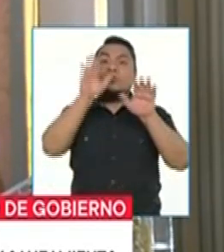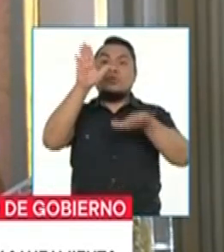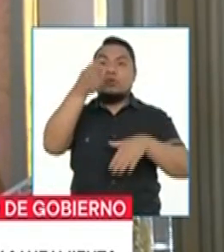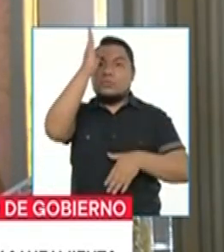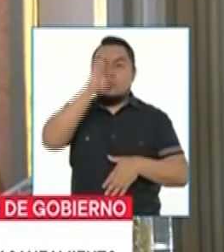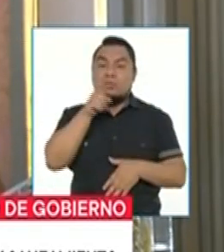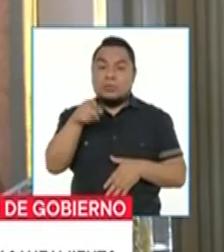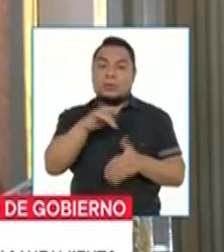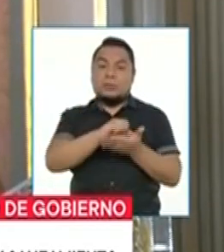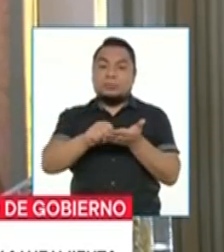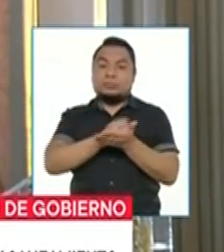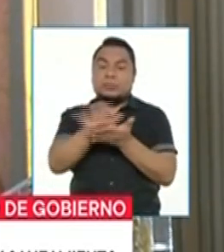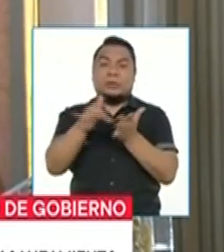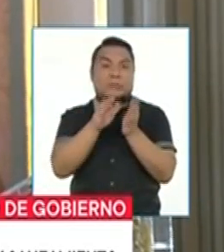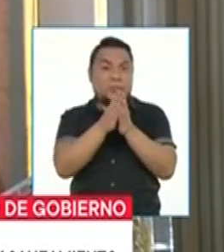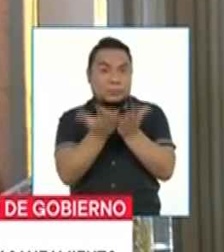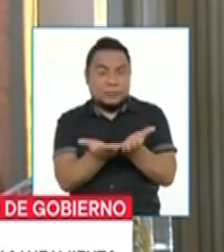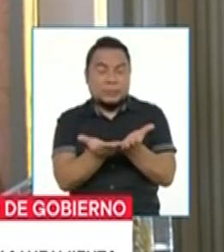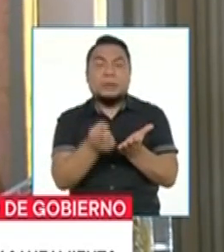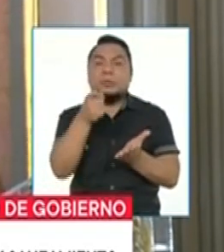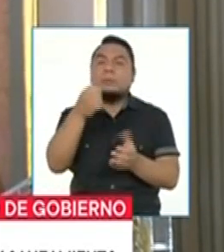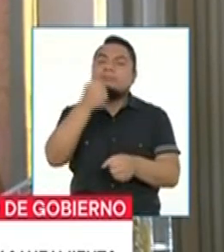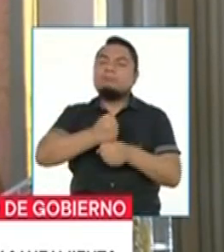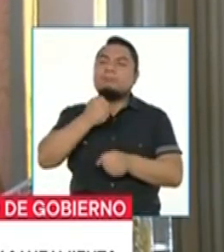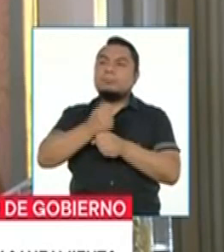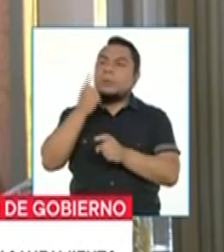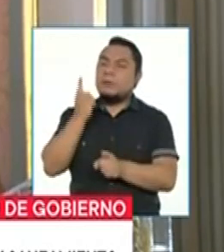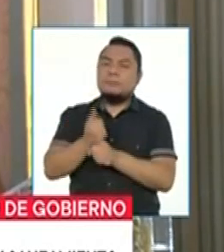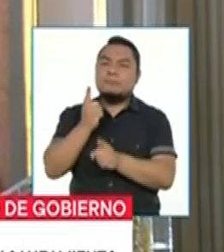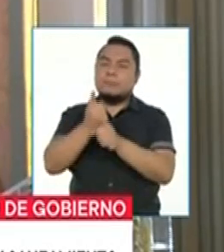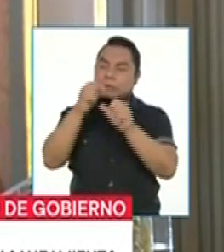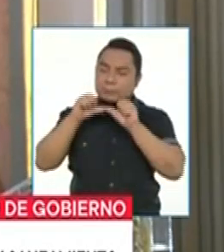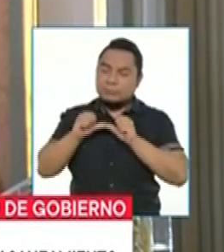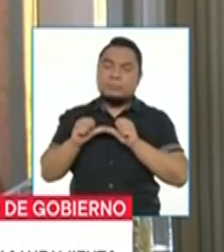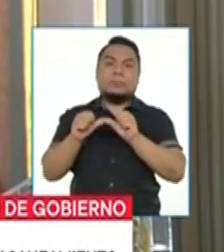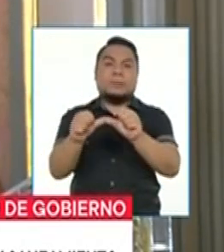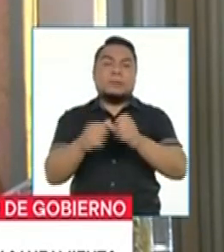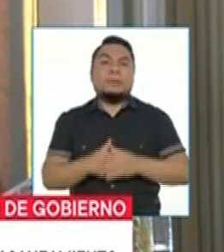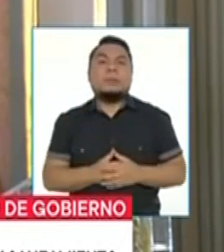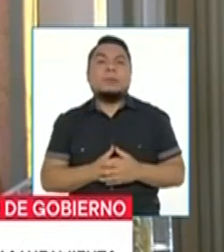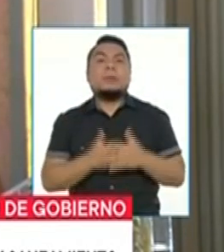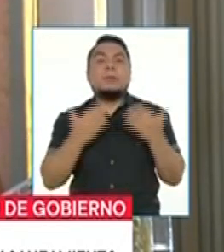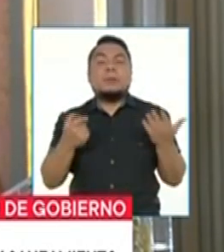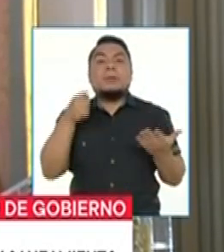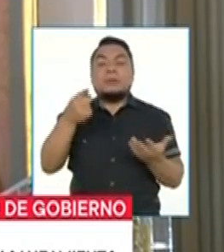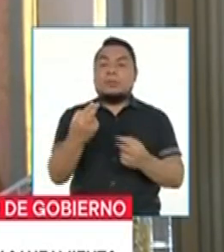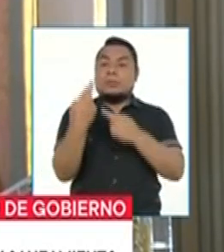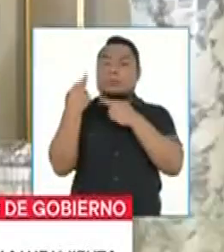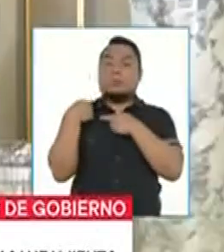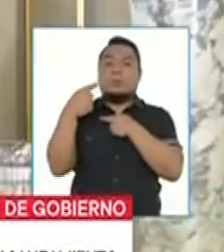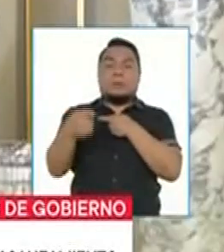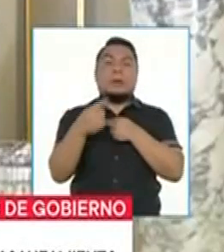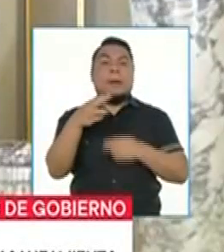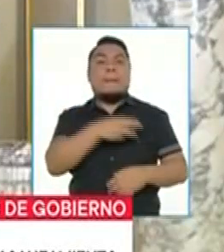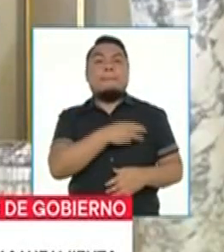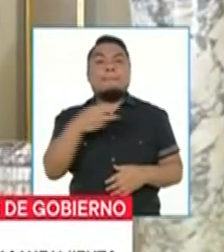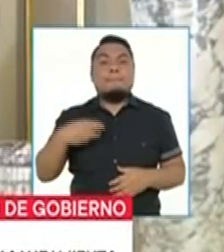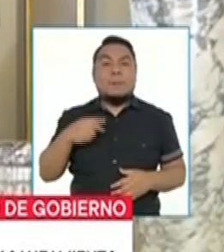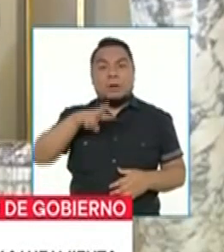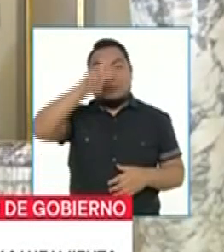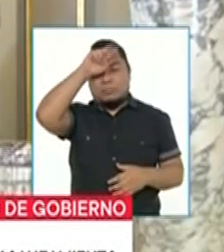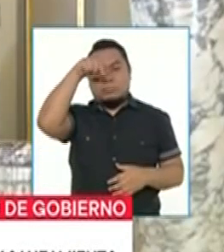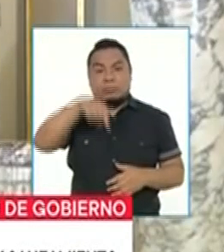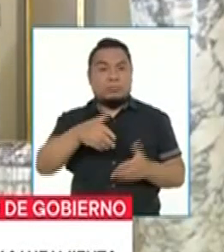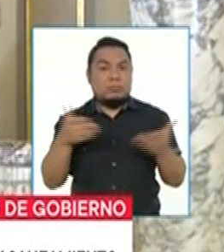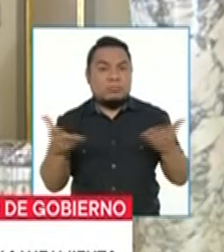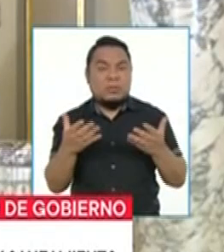el escenario del Congreso de la República. Y de esas cosas usted sabe muy bien. El Frente